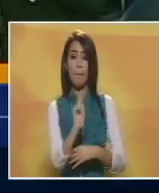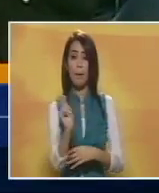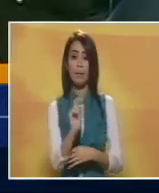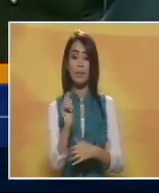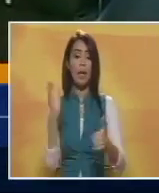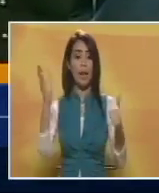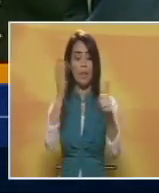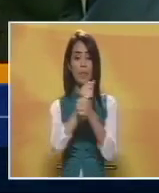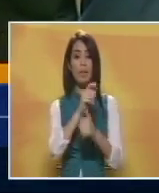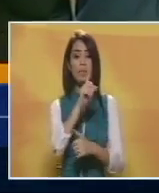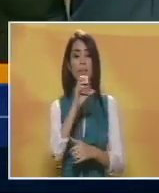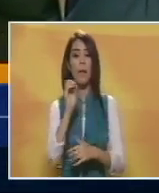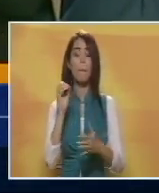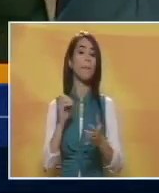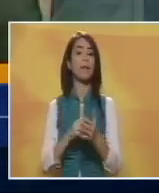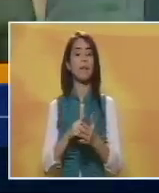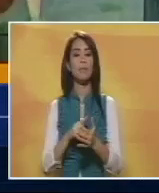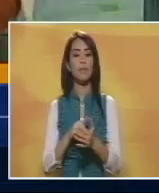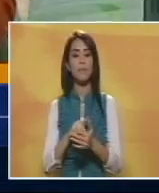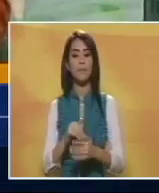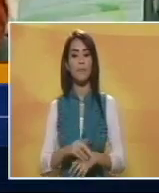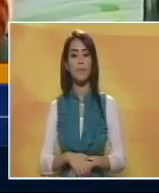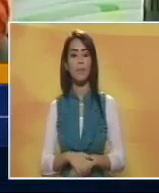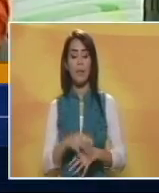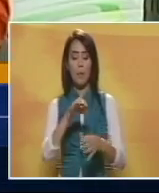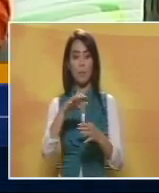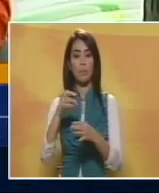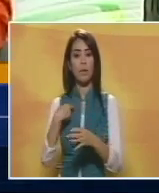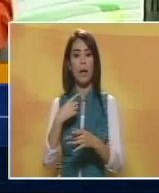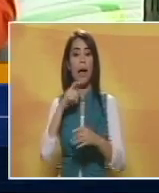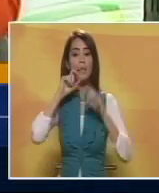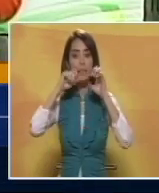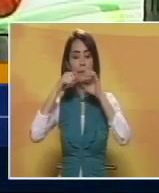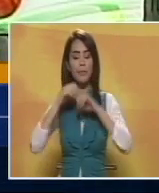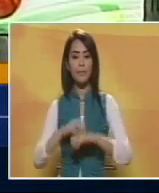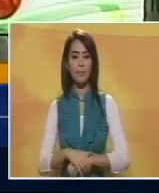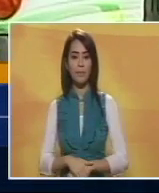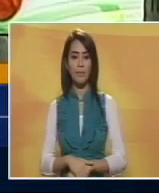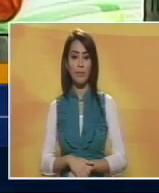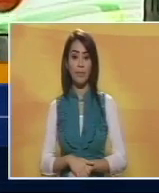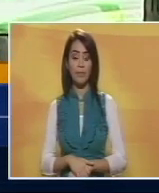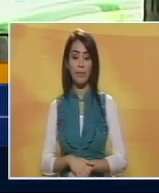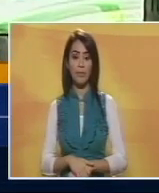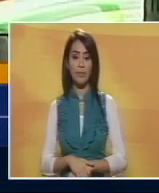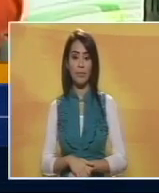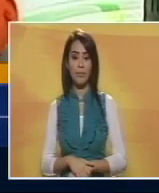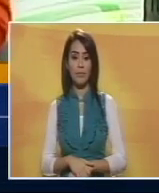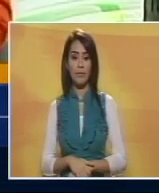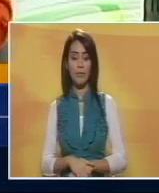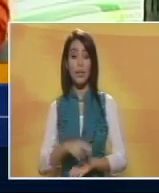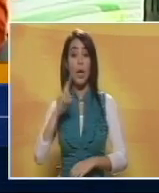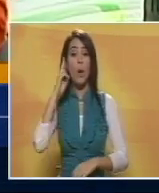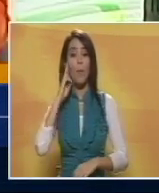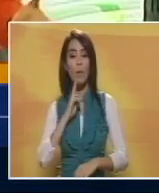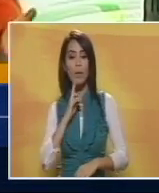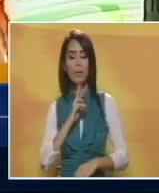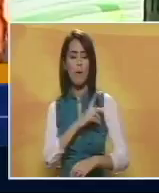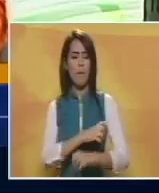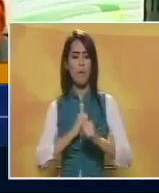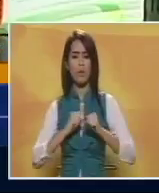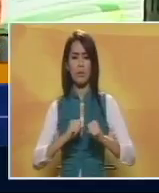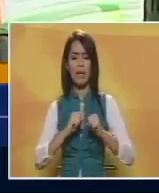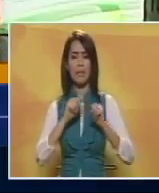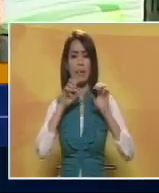lograr 100.000 hectáreas de maíz. Bolívar tiene que ser la gran potencia productora de